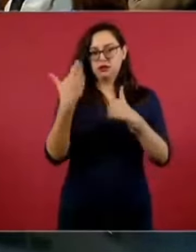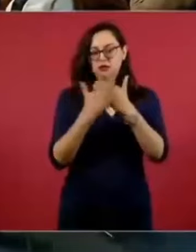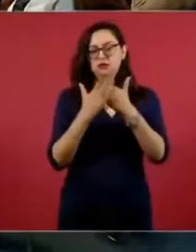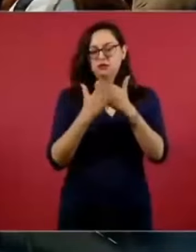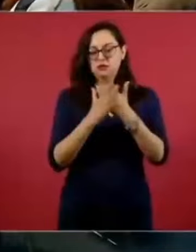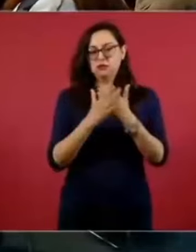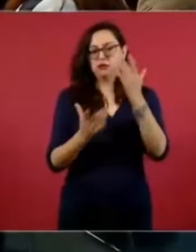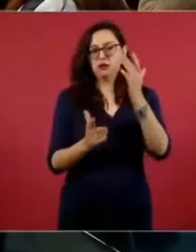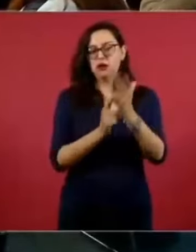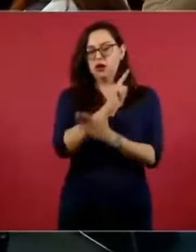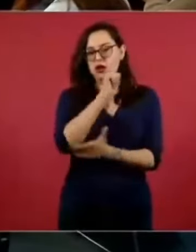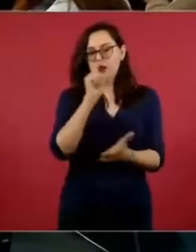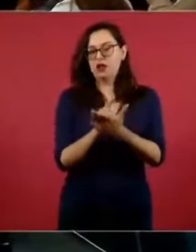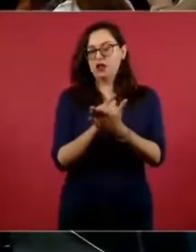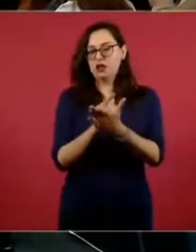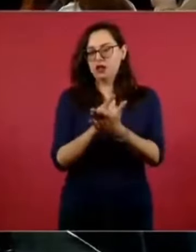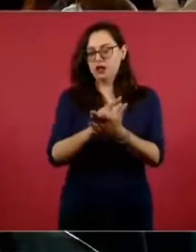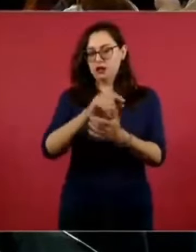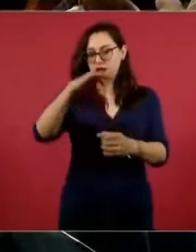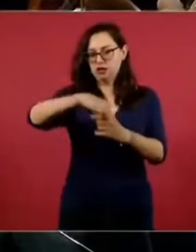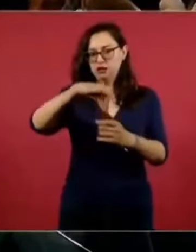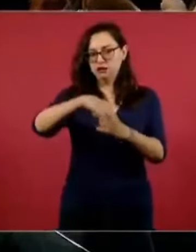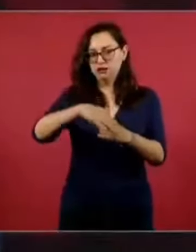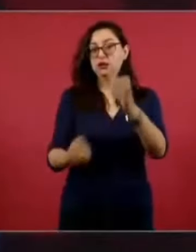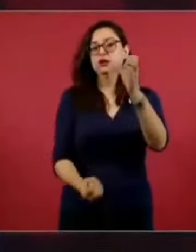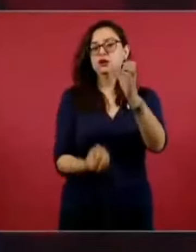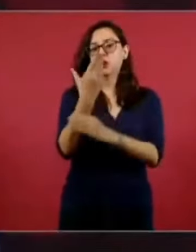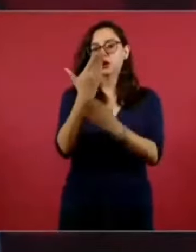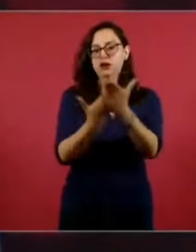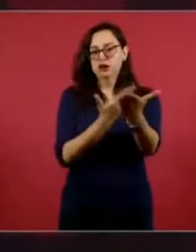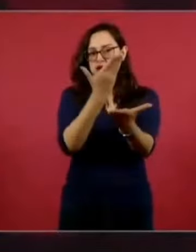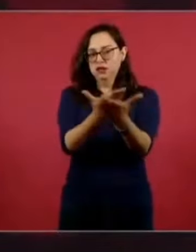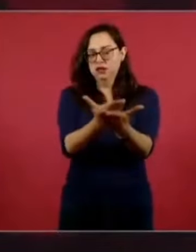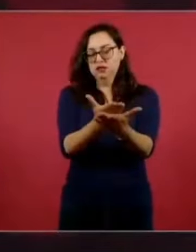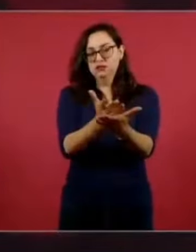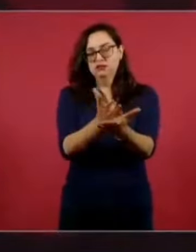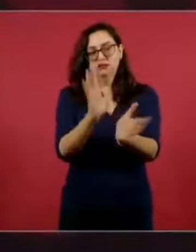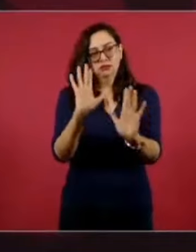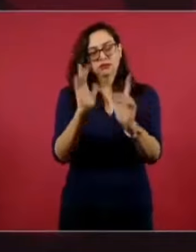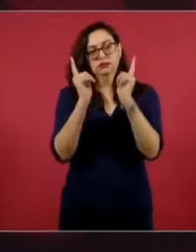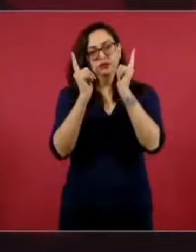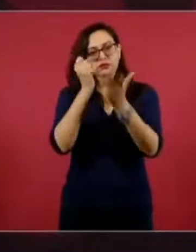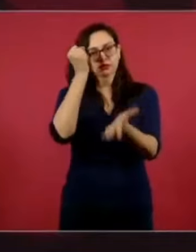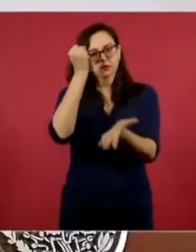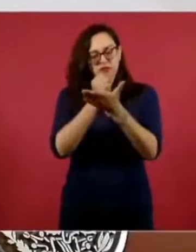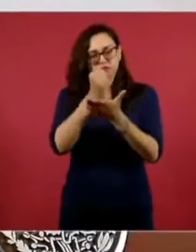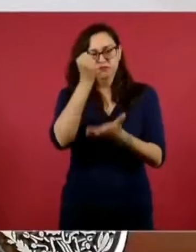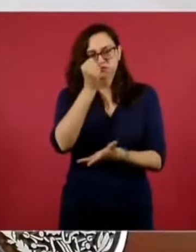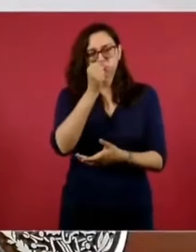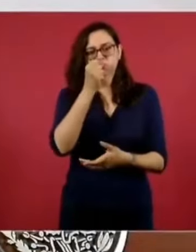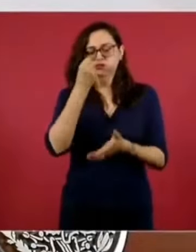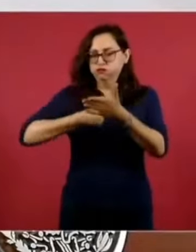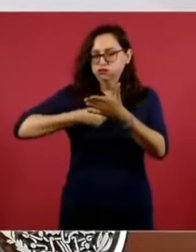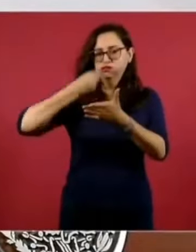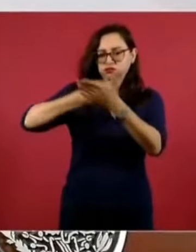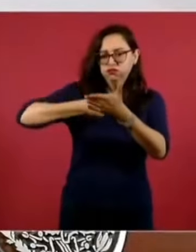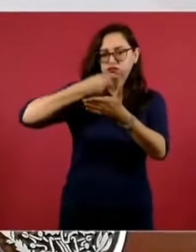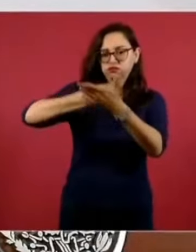reforma este electoral y hay que seguir este insistiendo